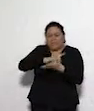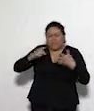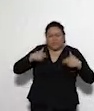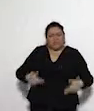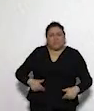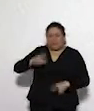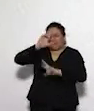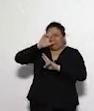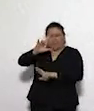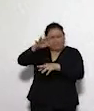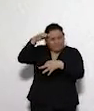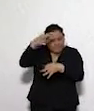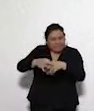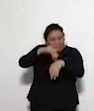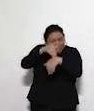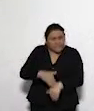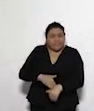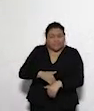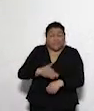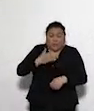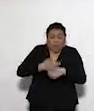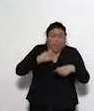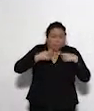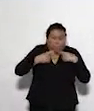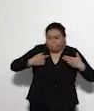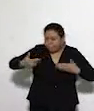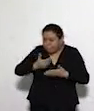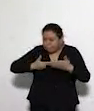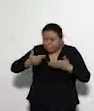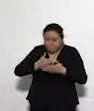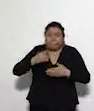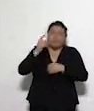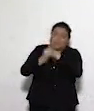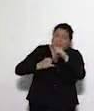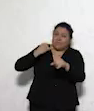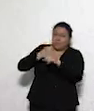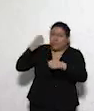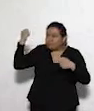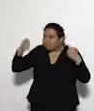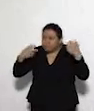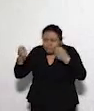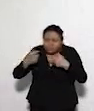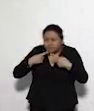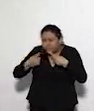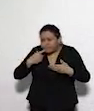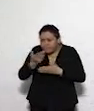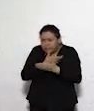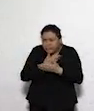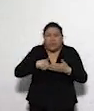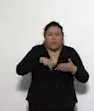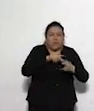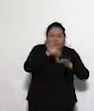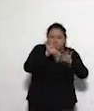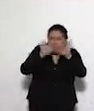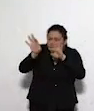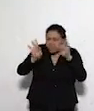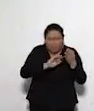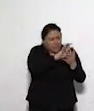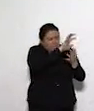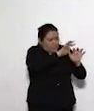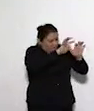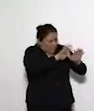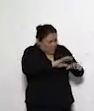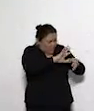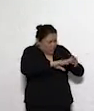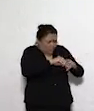derechos humanos. Las conclusiones a que se llegue en esta conferencia internacional se integrarán en un documento que se pondrá a disposición de la sociedad